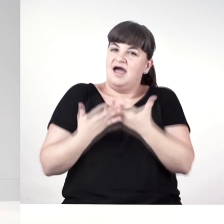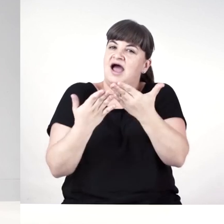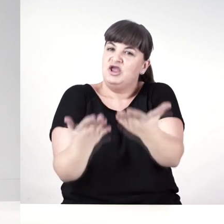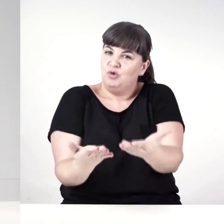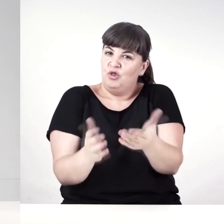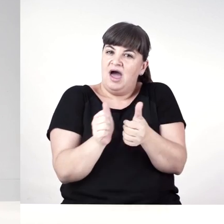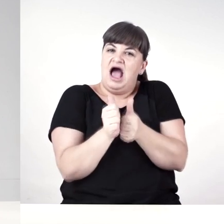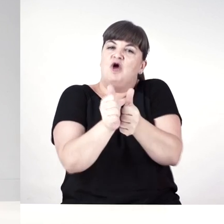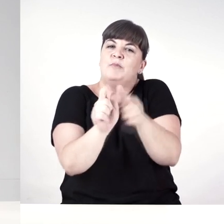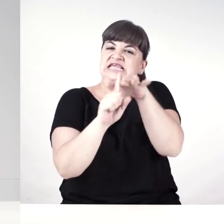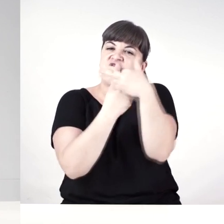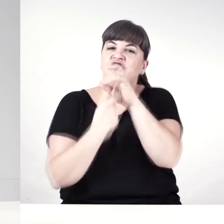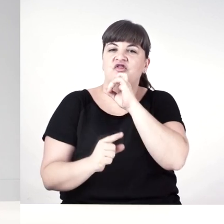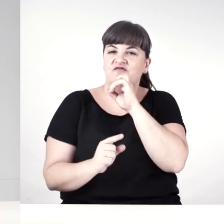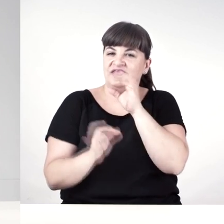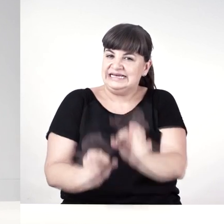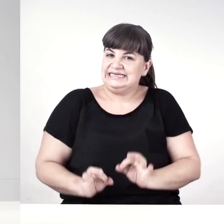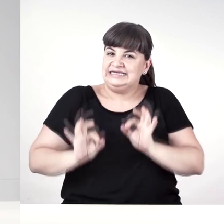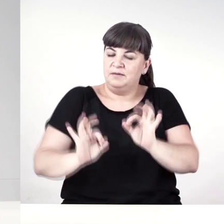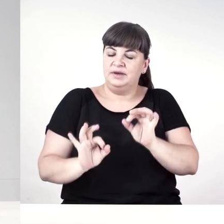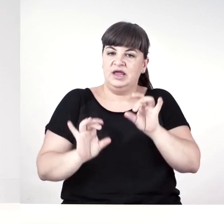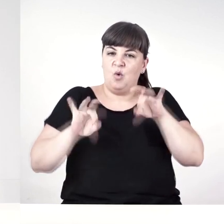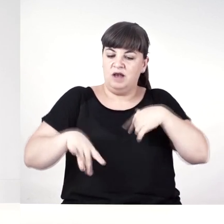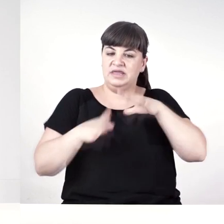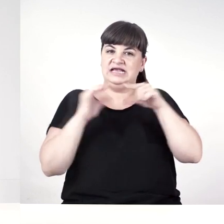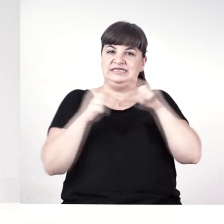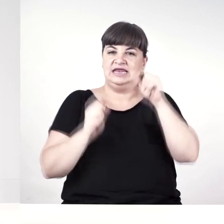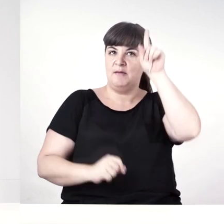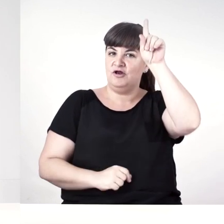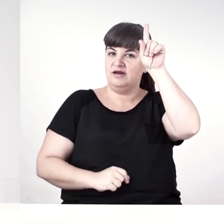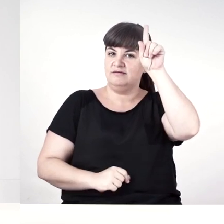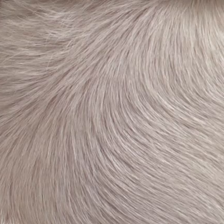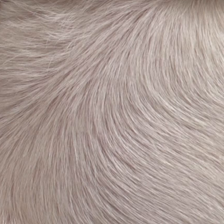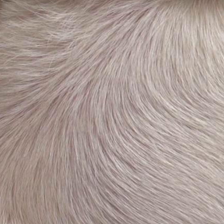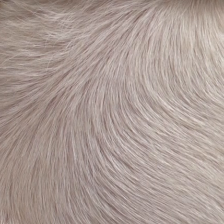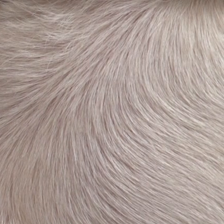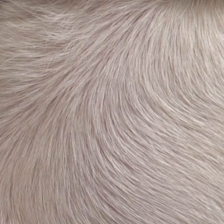ayuda, que te acompaña en momentos difíciles, que te sirve de guía. Mi estrella polar.